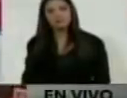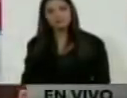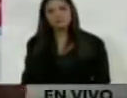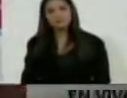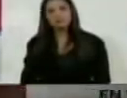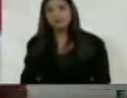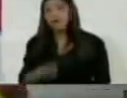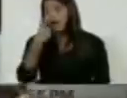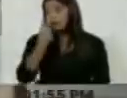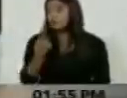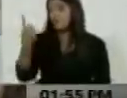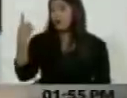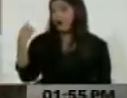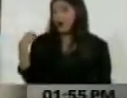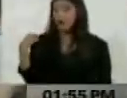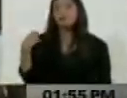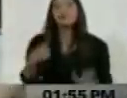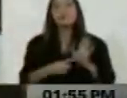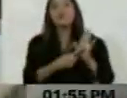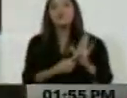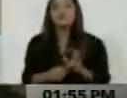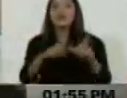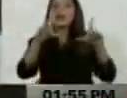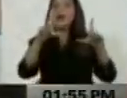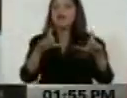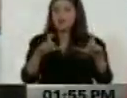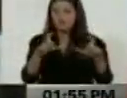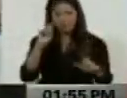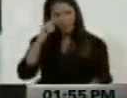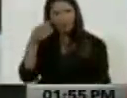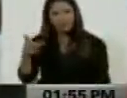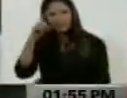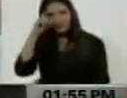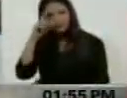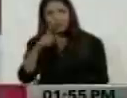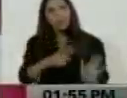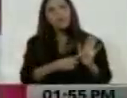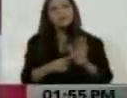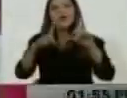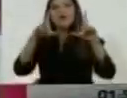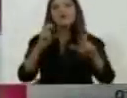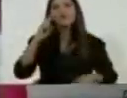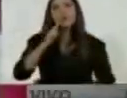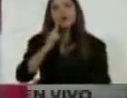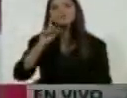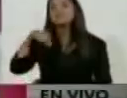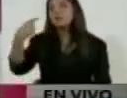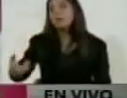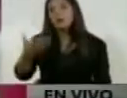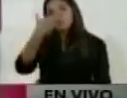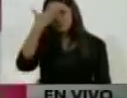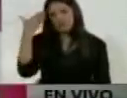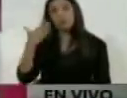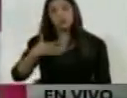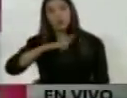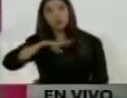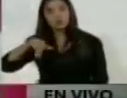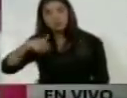Hace un año sacó el retrato de Simón Bolívar, Ernesto, y después lo olvidamos nosotros.